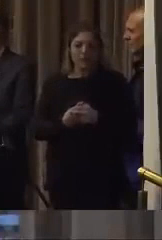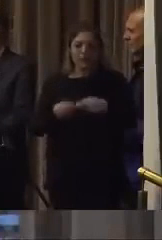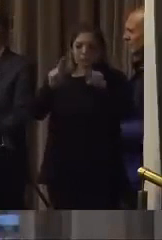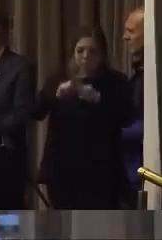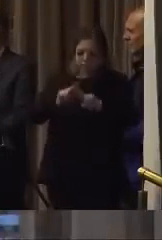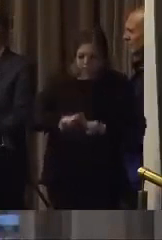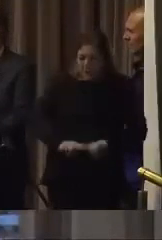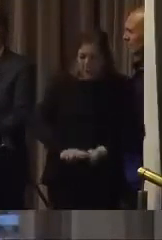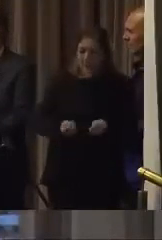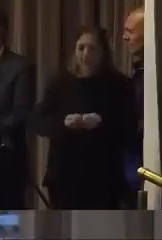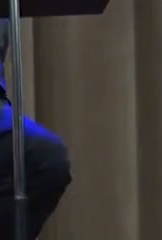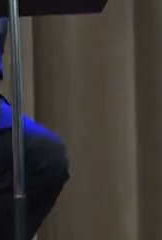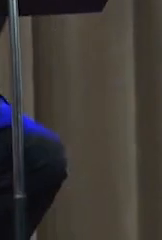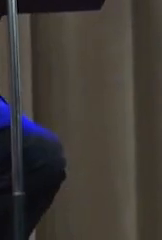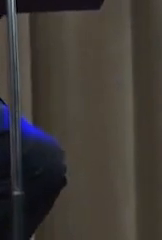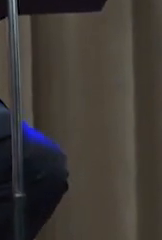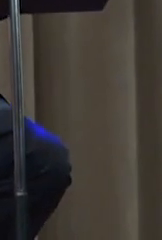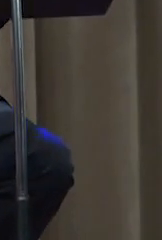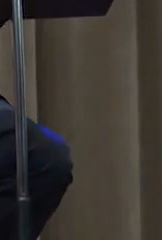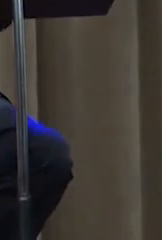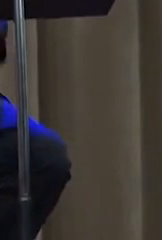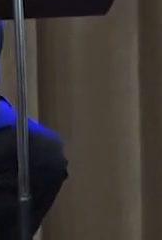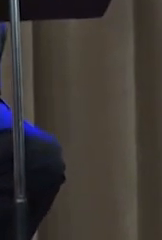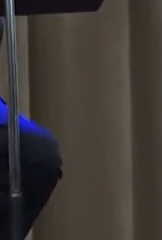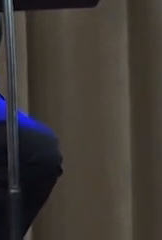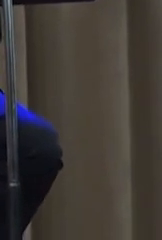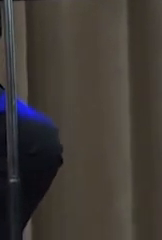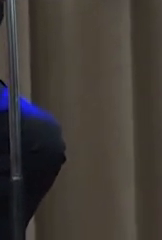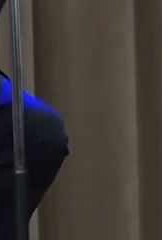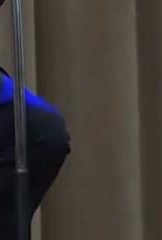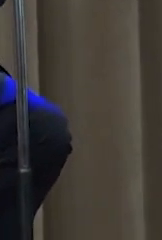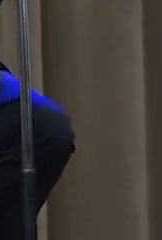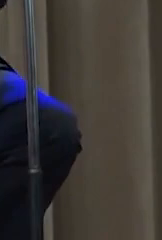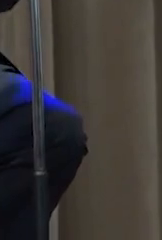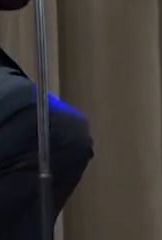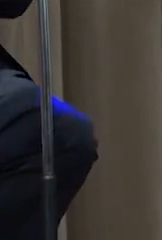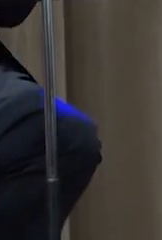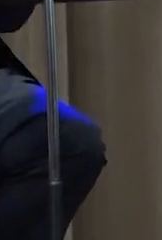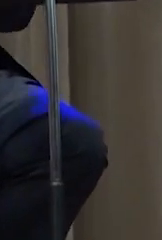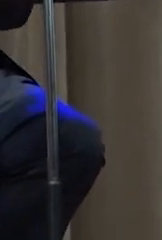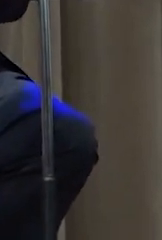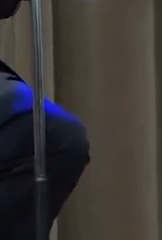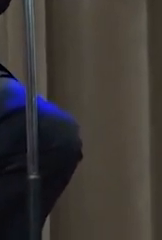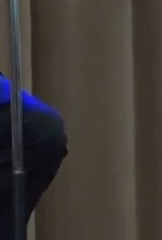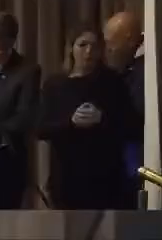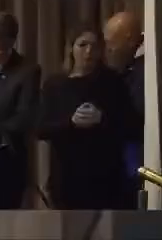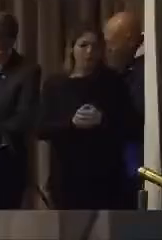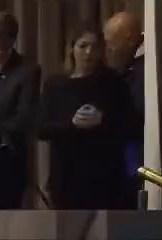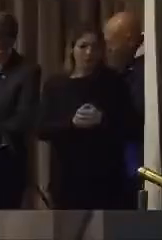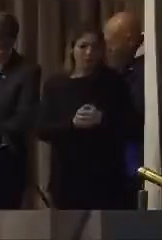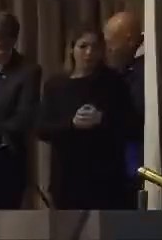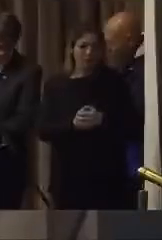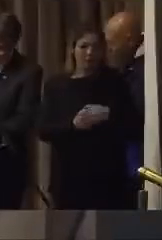sistema en su conjunto. Bahía Blanca es una ciudad expulsora de fondos privados en salud. La cantidad de dinero que la